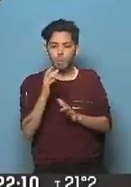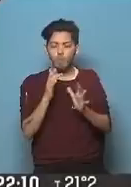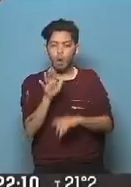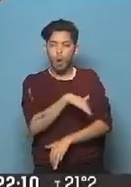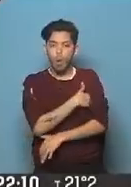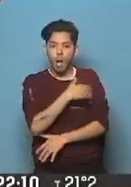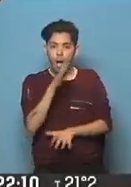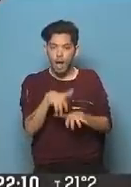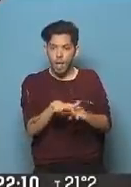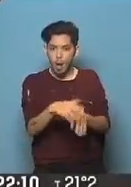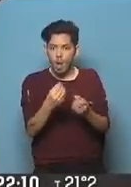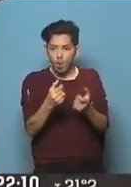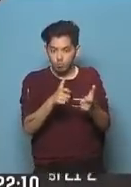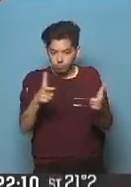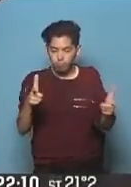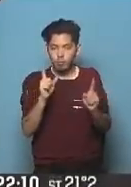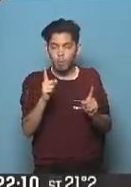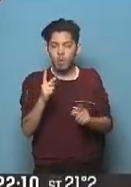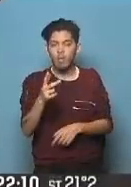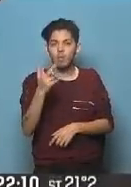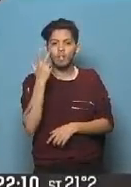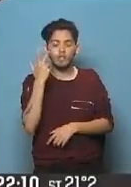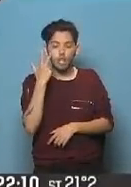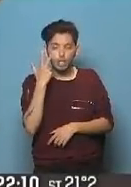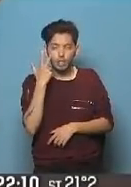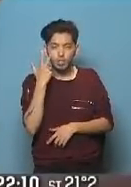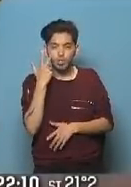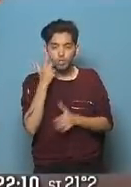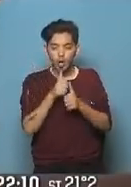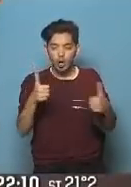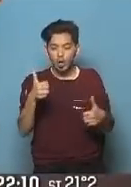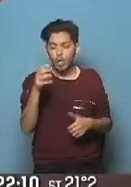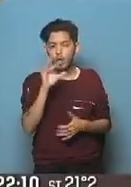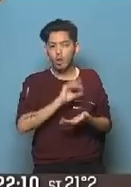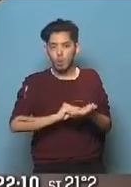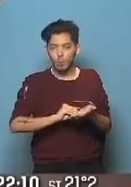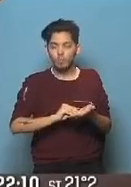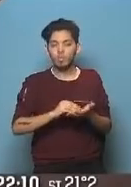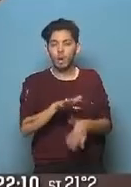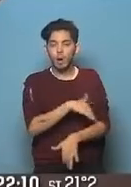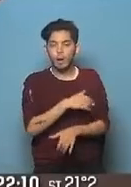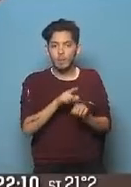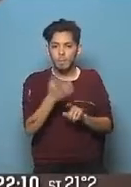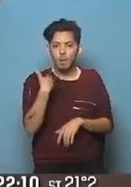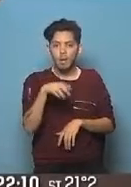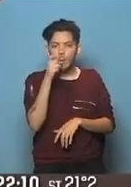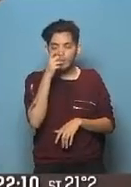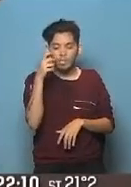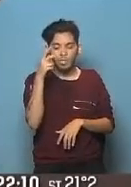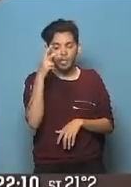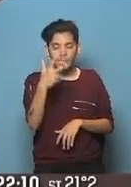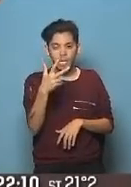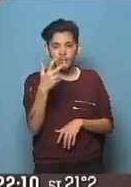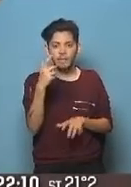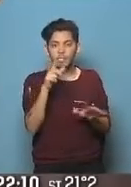hay 87 diputados evangélicos, de 513 diputados, había 18 en los 80, había 23 en los 90, en el 2010